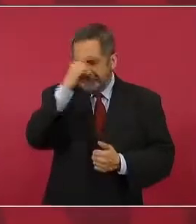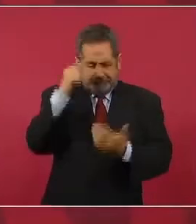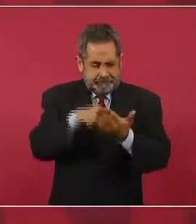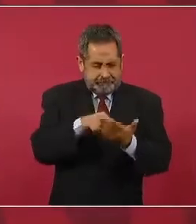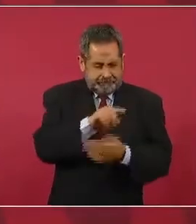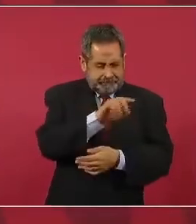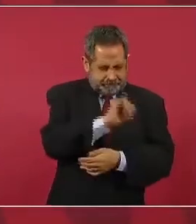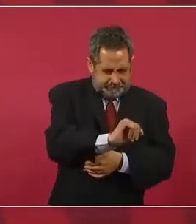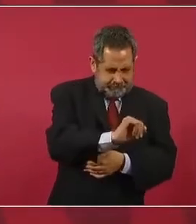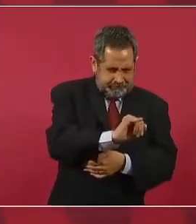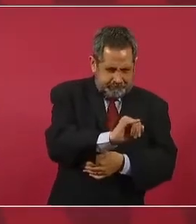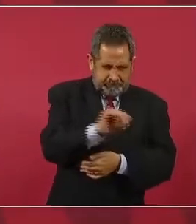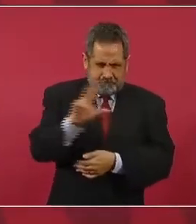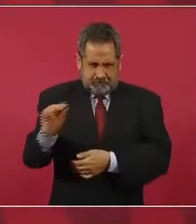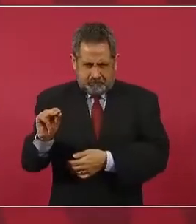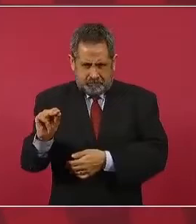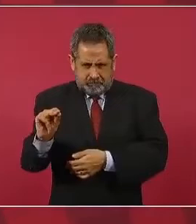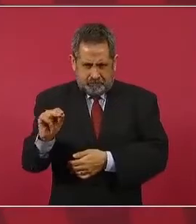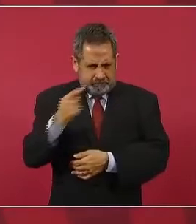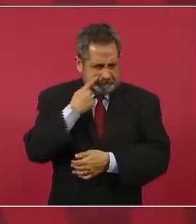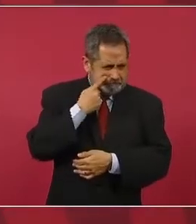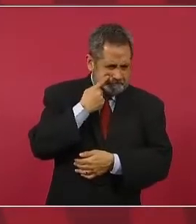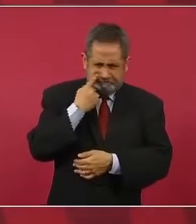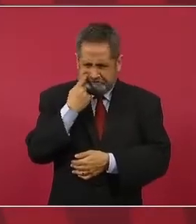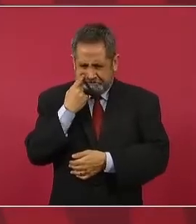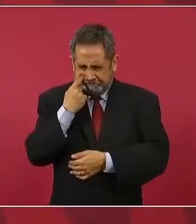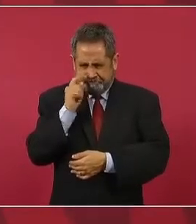que continúe el presidente